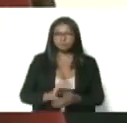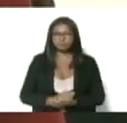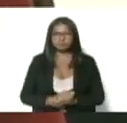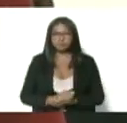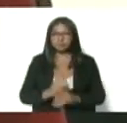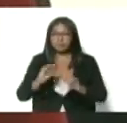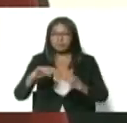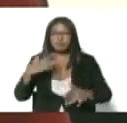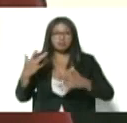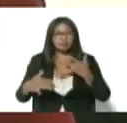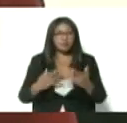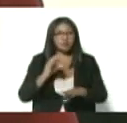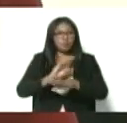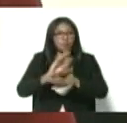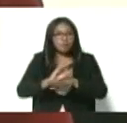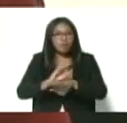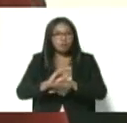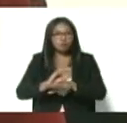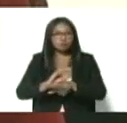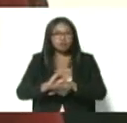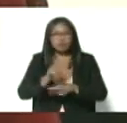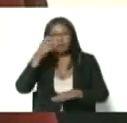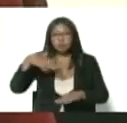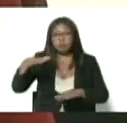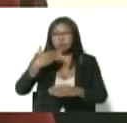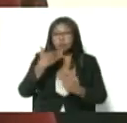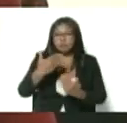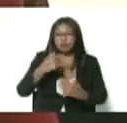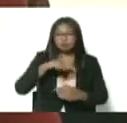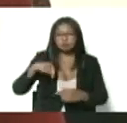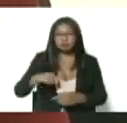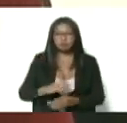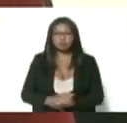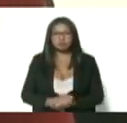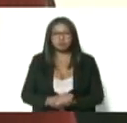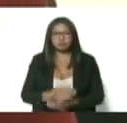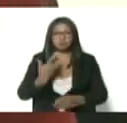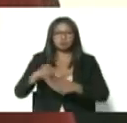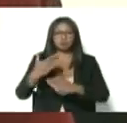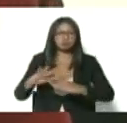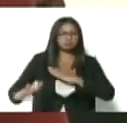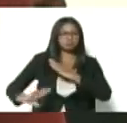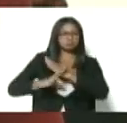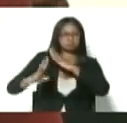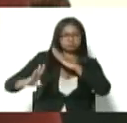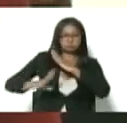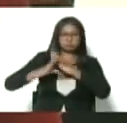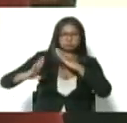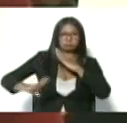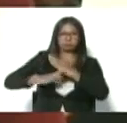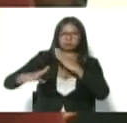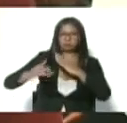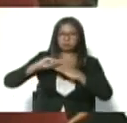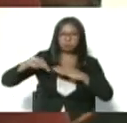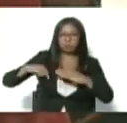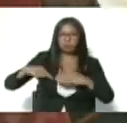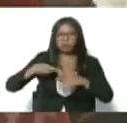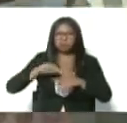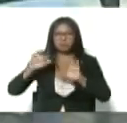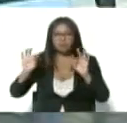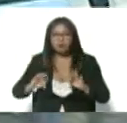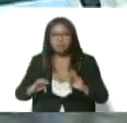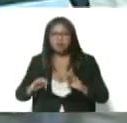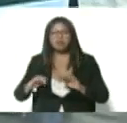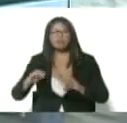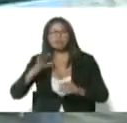de prevención que el pueblo nos demanda a pesar de toda esa guerra imperialista que tratan por los medios de